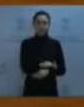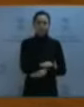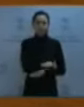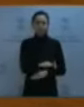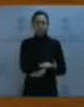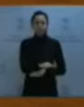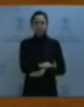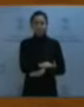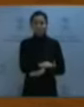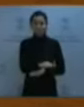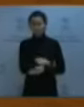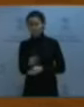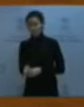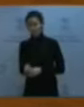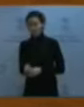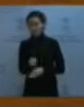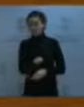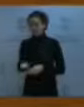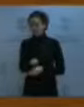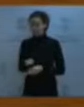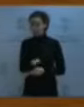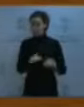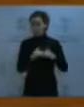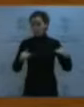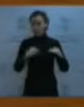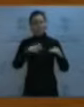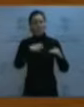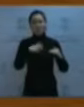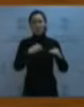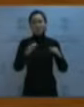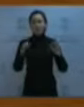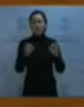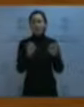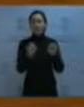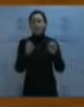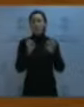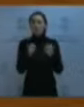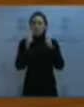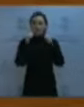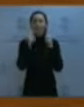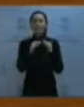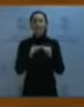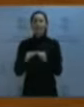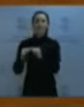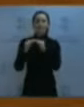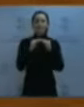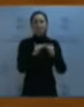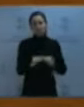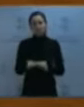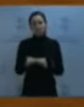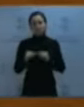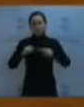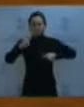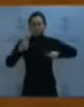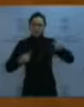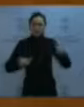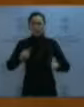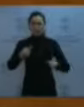que tener el conjunto global bien claro para que el piano funcione en su conjunto de forma